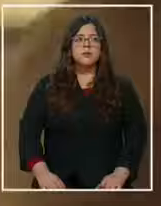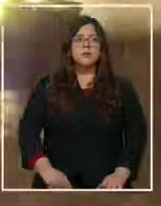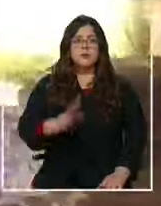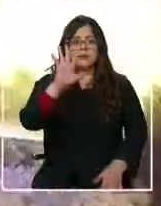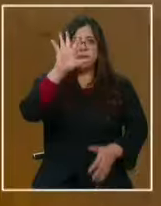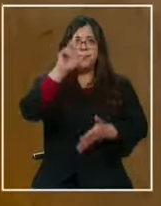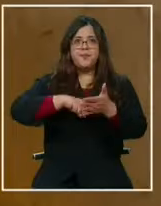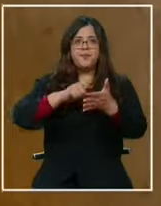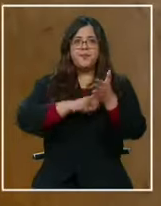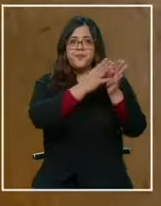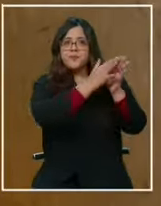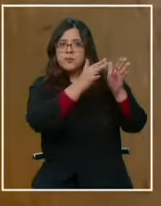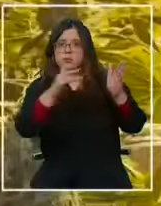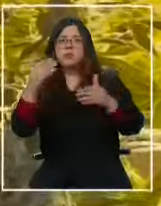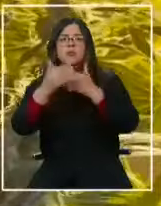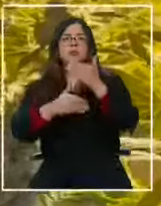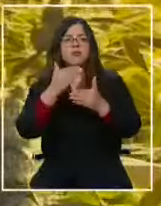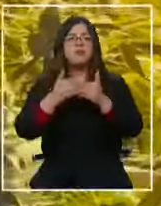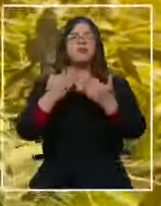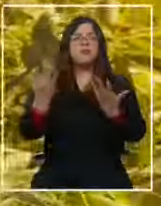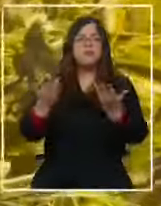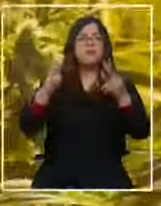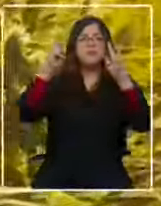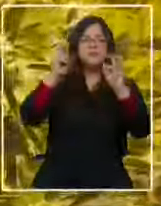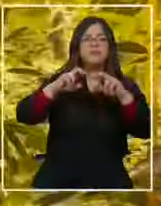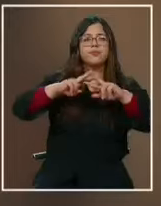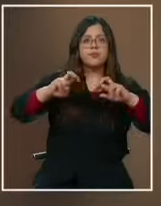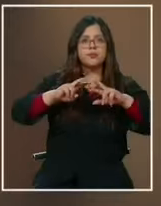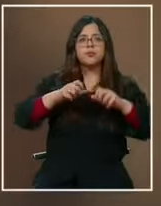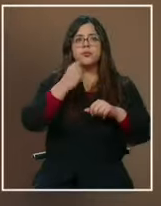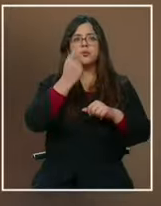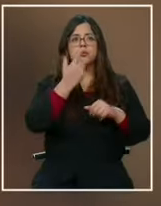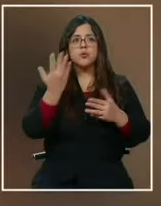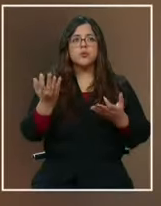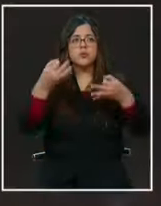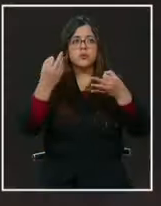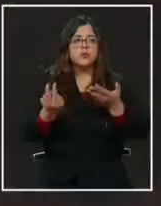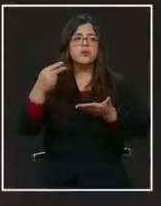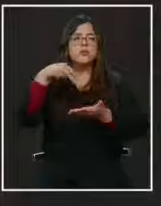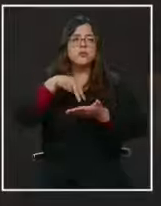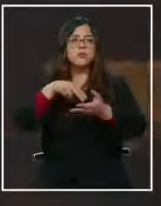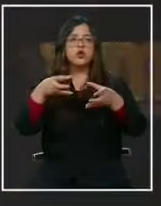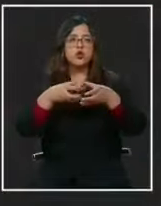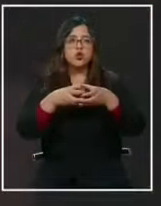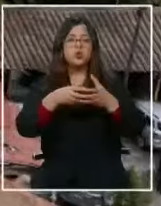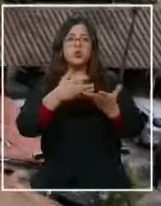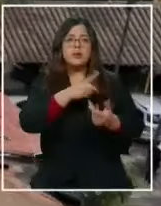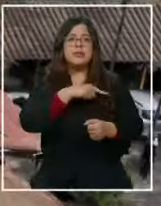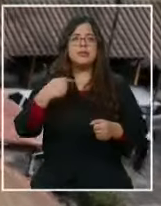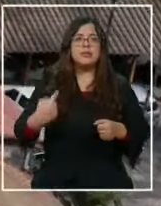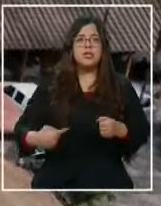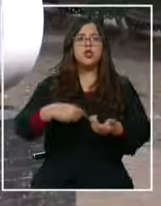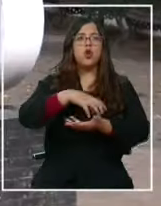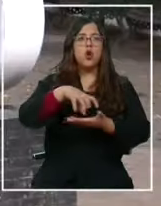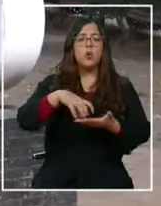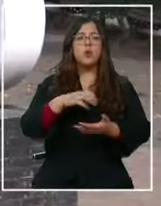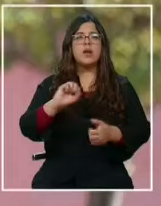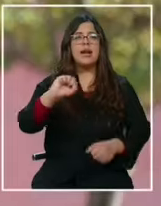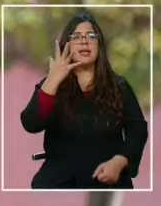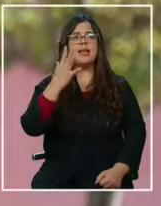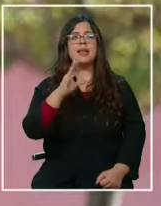5 meses durará el proceso que tiene como una de sus principales líneas investigativas la presencia de la mafia china de Fujian en las comunas de Quinta